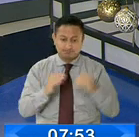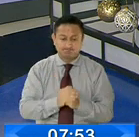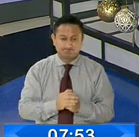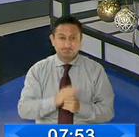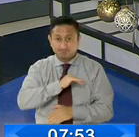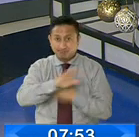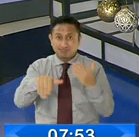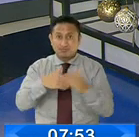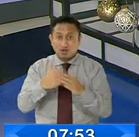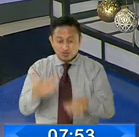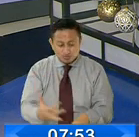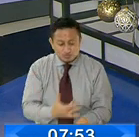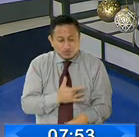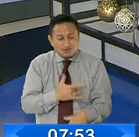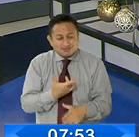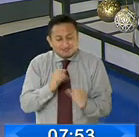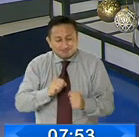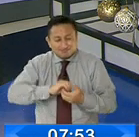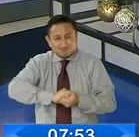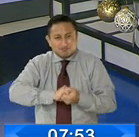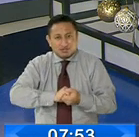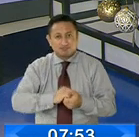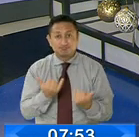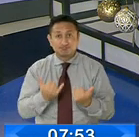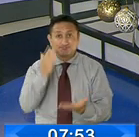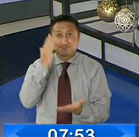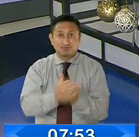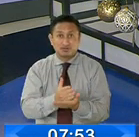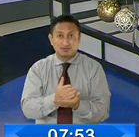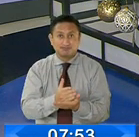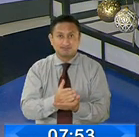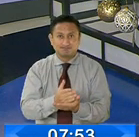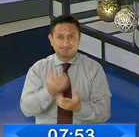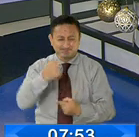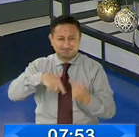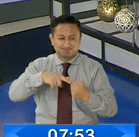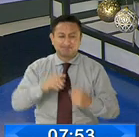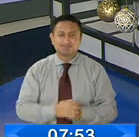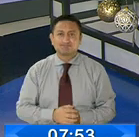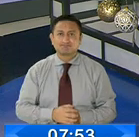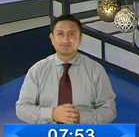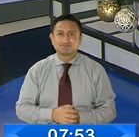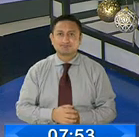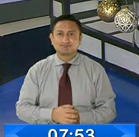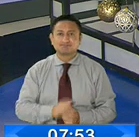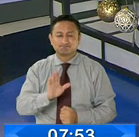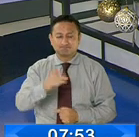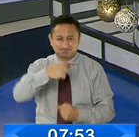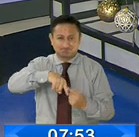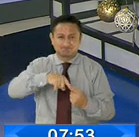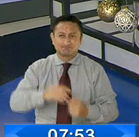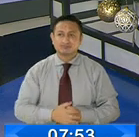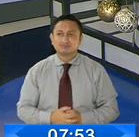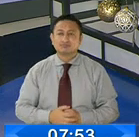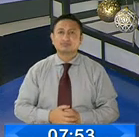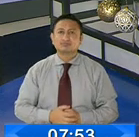Contagiémonos todos de solidaridad, y es momento ahora entonces de una pausa comercial. Es tiempo de una pausa, ya venimos, no se vayan.